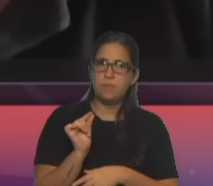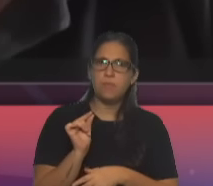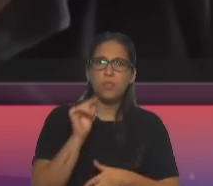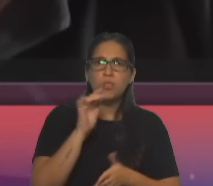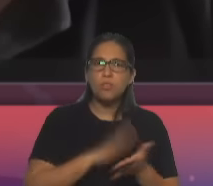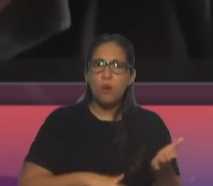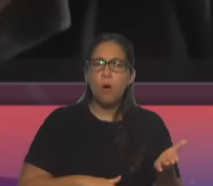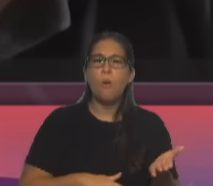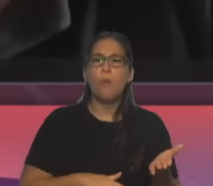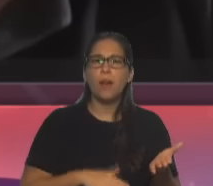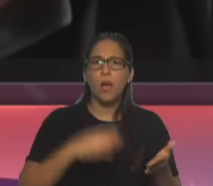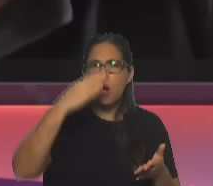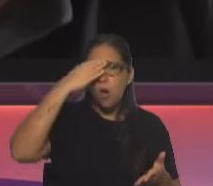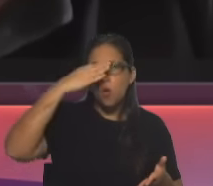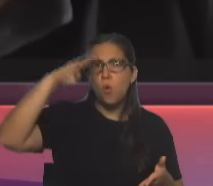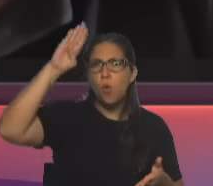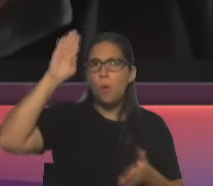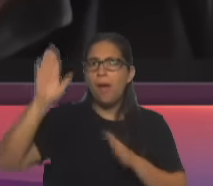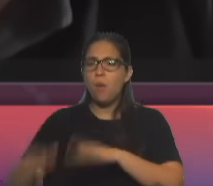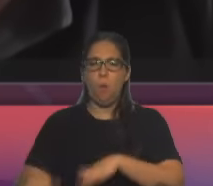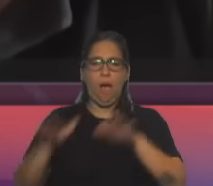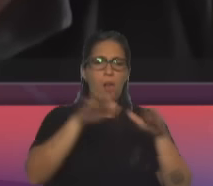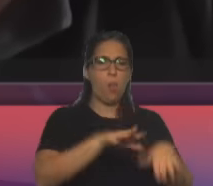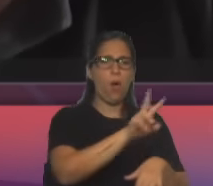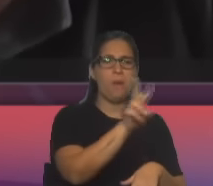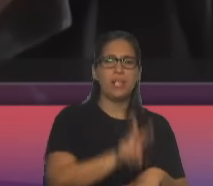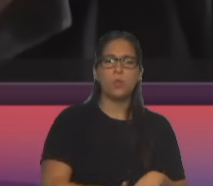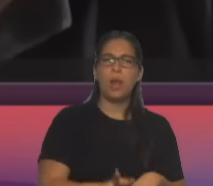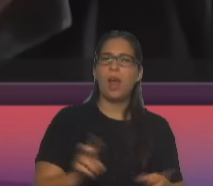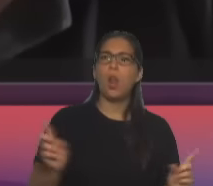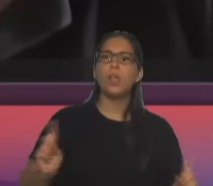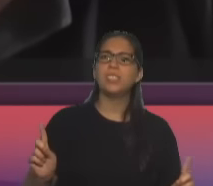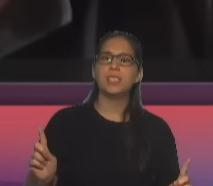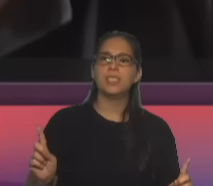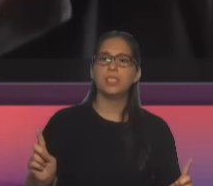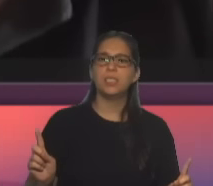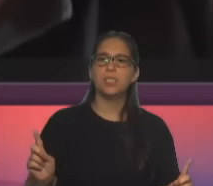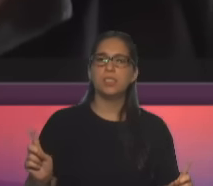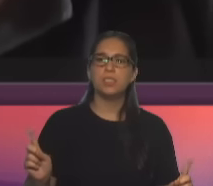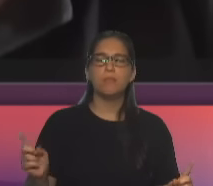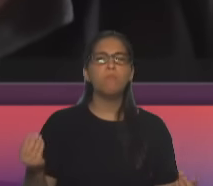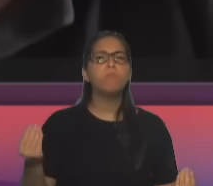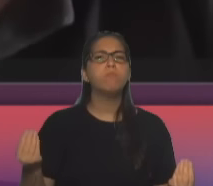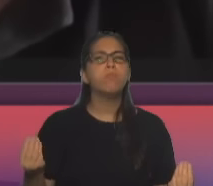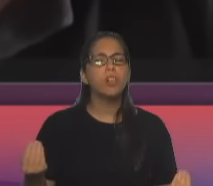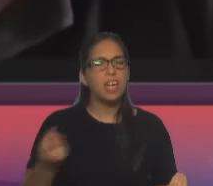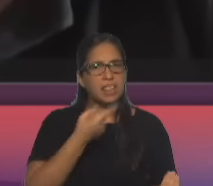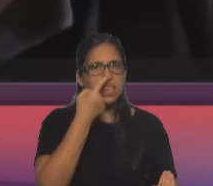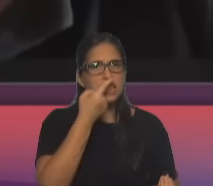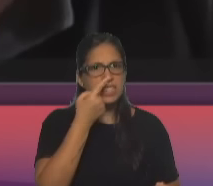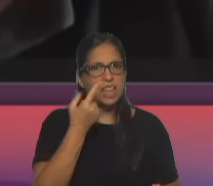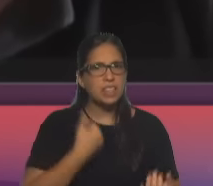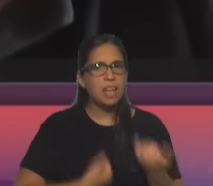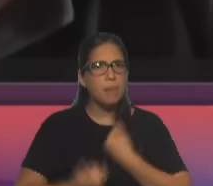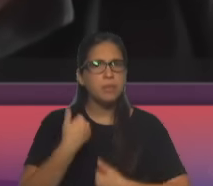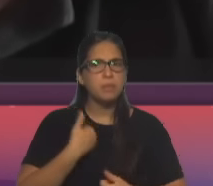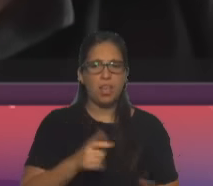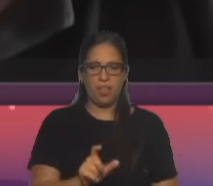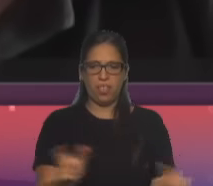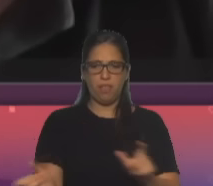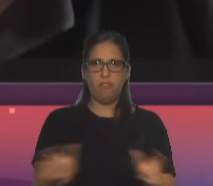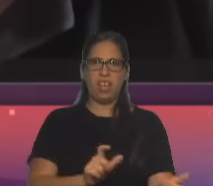hincapié diciendo Cuba no es Venezuela. Explayamos un poquito esta cuestión que me parece interesante para tener los